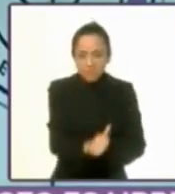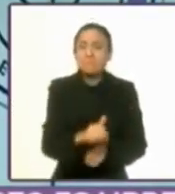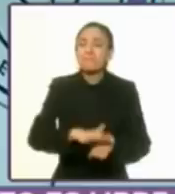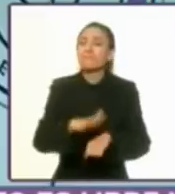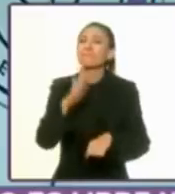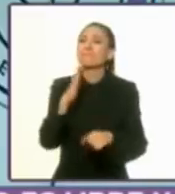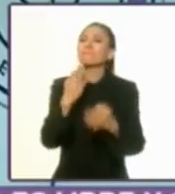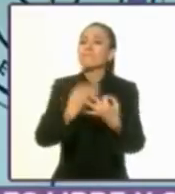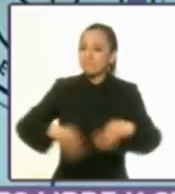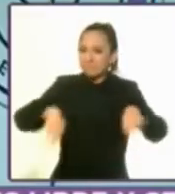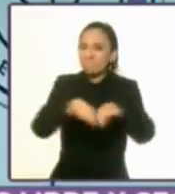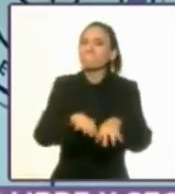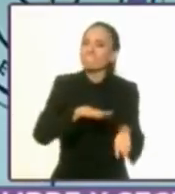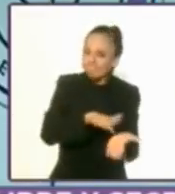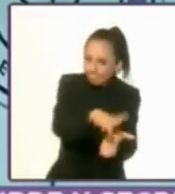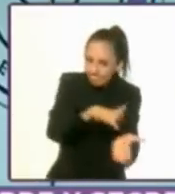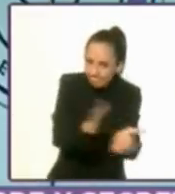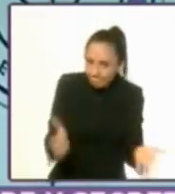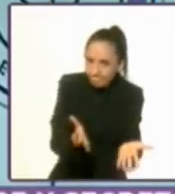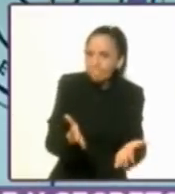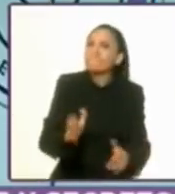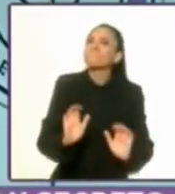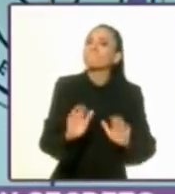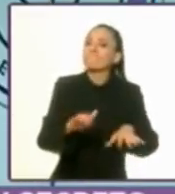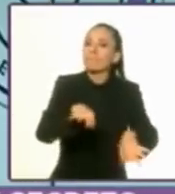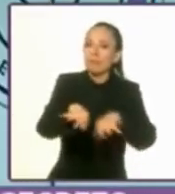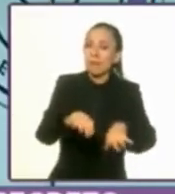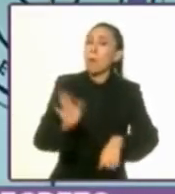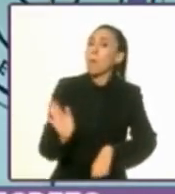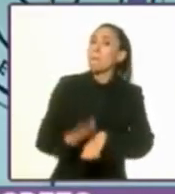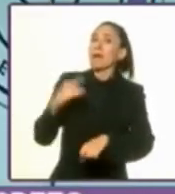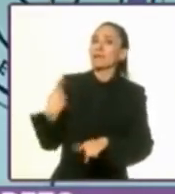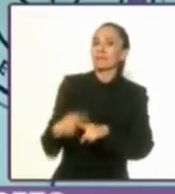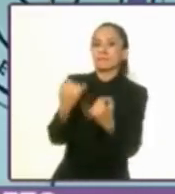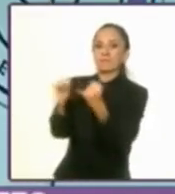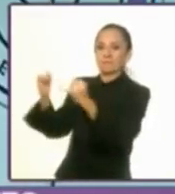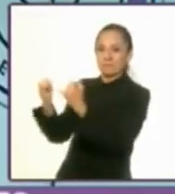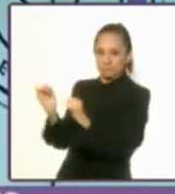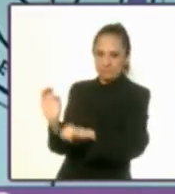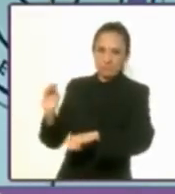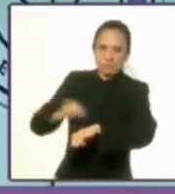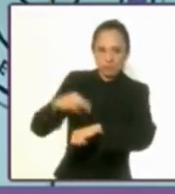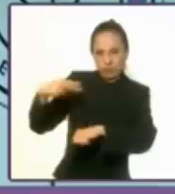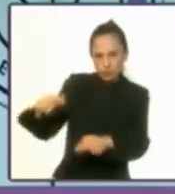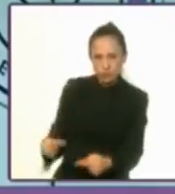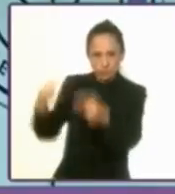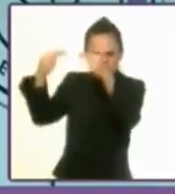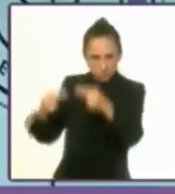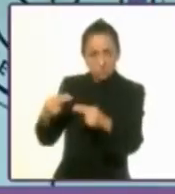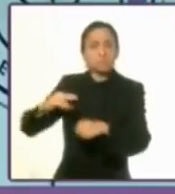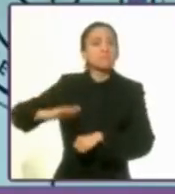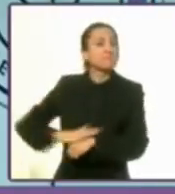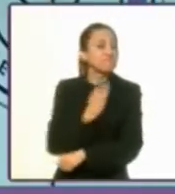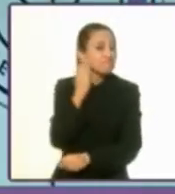empleo y principalmente el autoempleo ya que no existe en ese momento